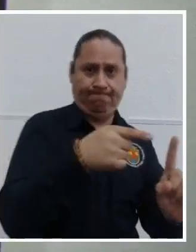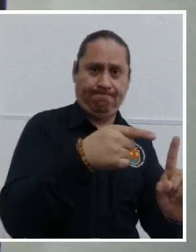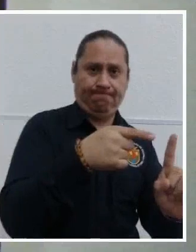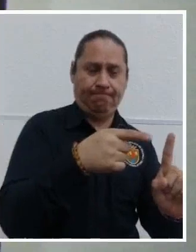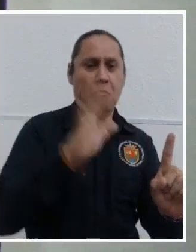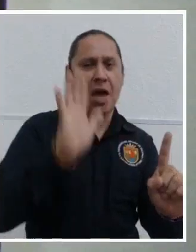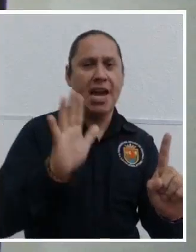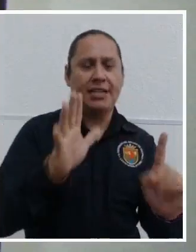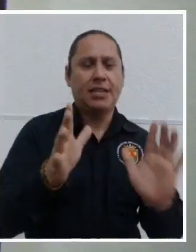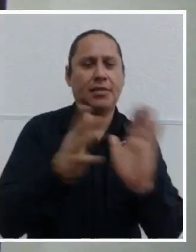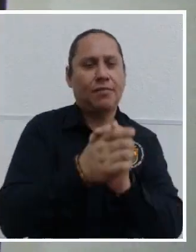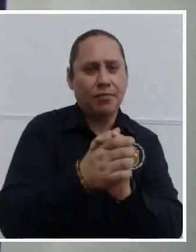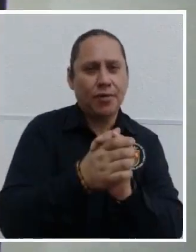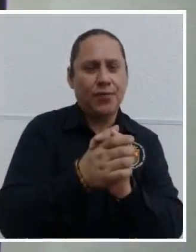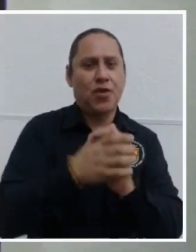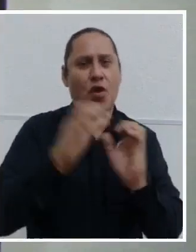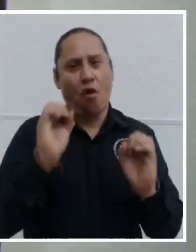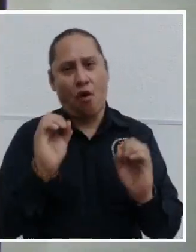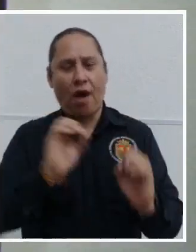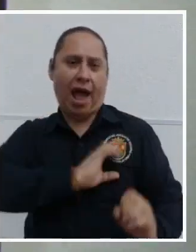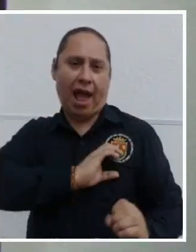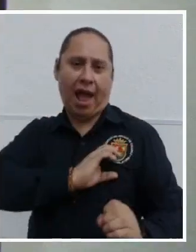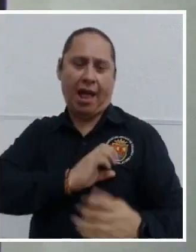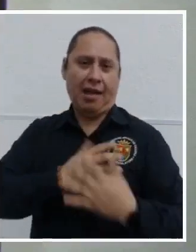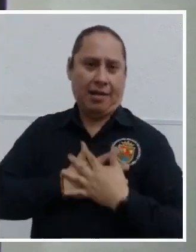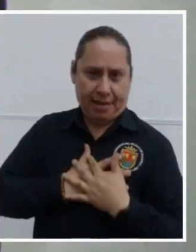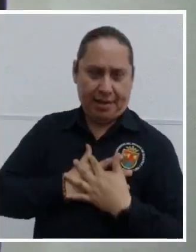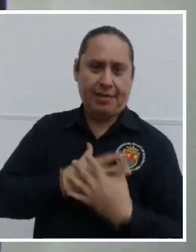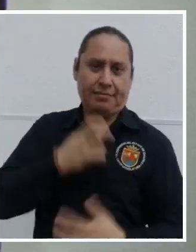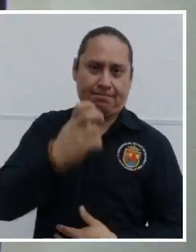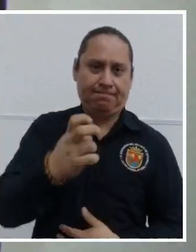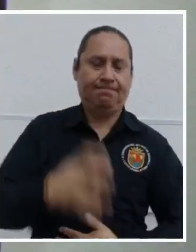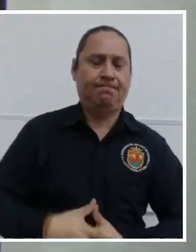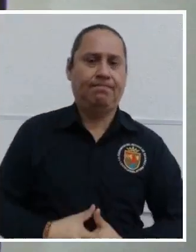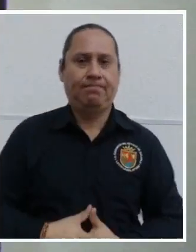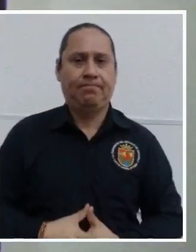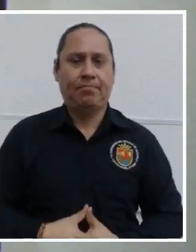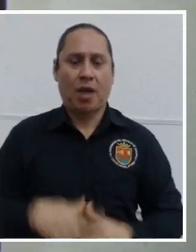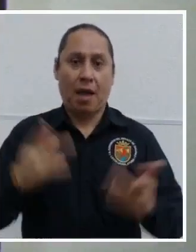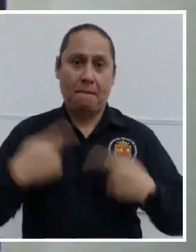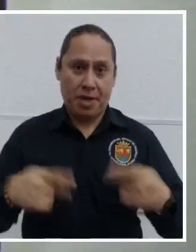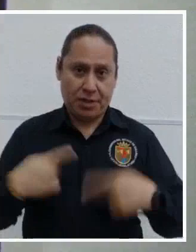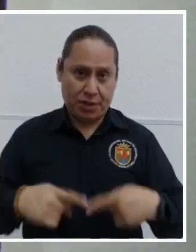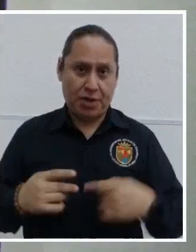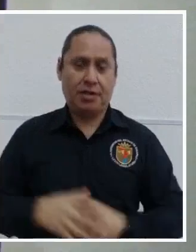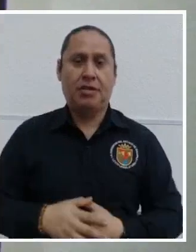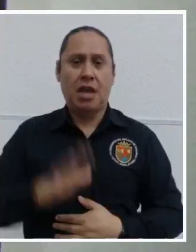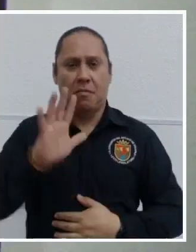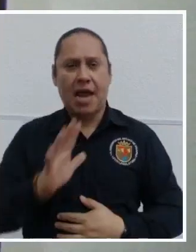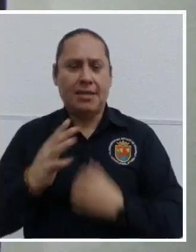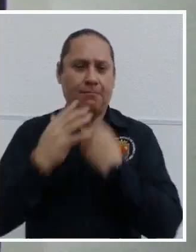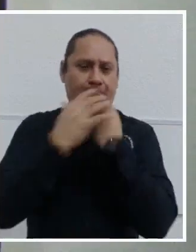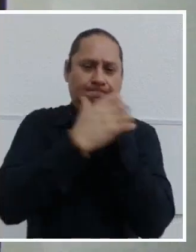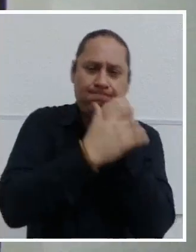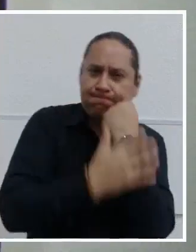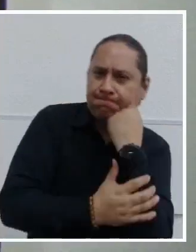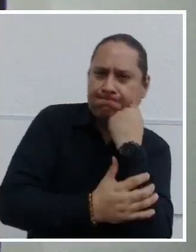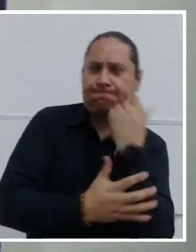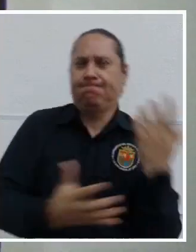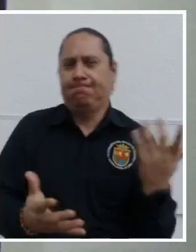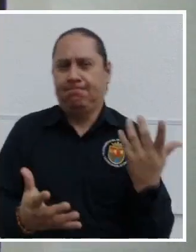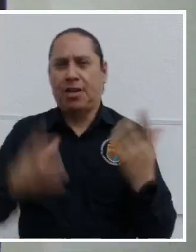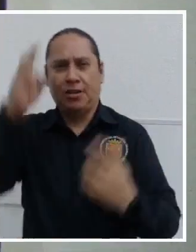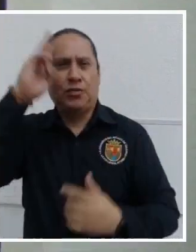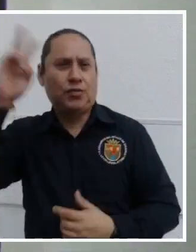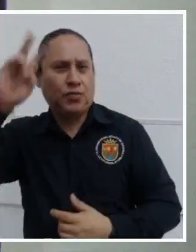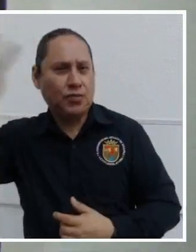confió, alguna vez quisieron o incluso amaron. Personas que las abrazaron y que las hicieron